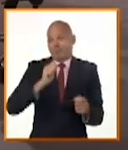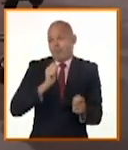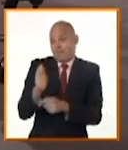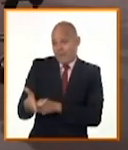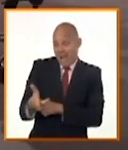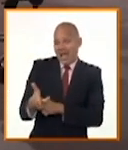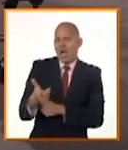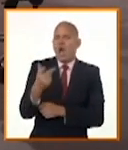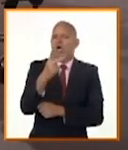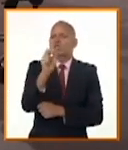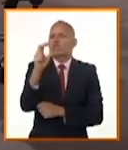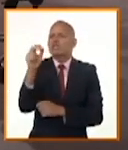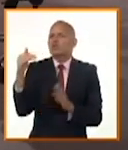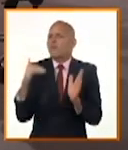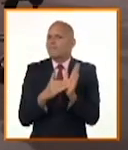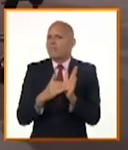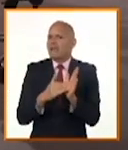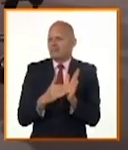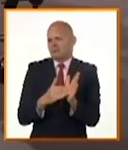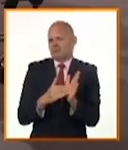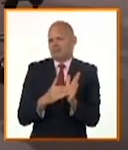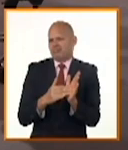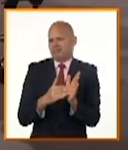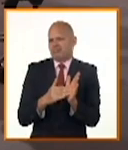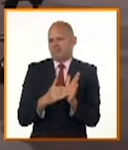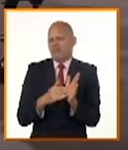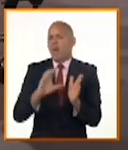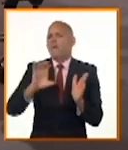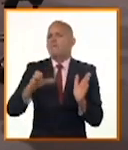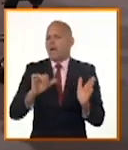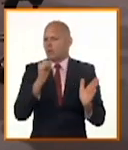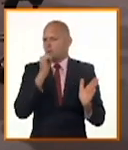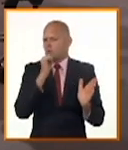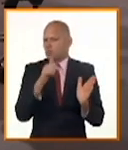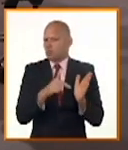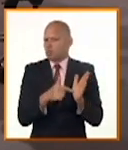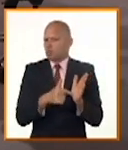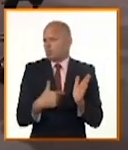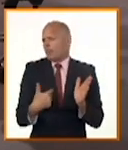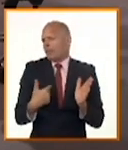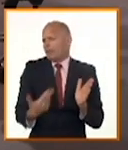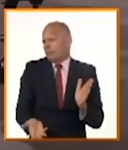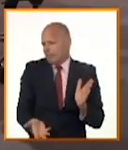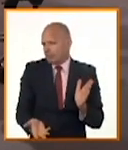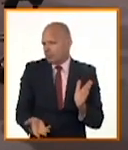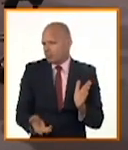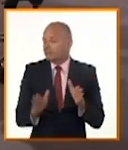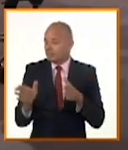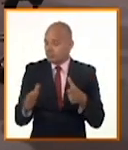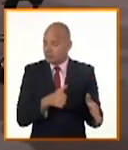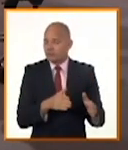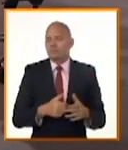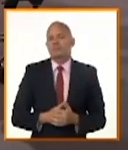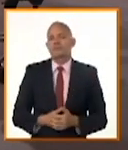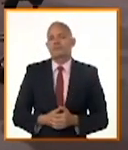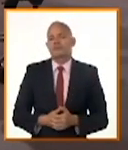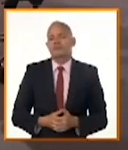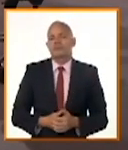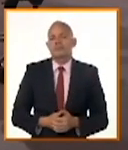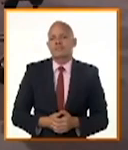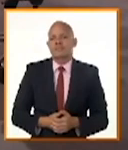preocupación de que la bancarización pasa fundamentalmente por el uso del teléfono móvil tiene un peso